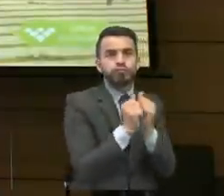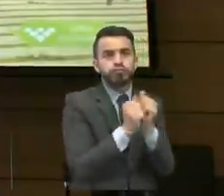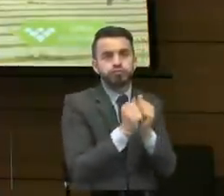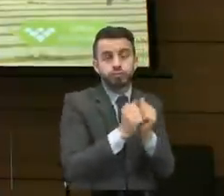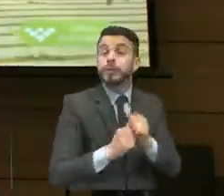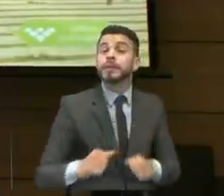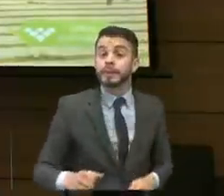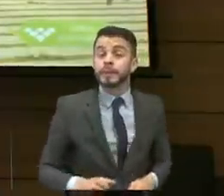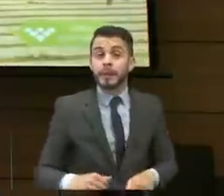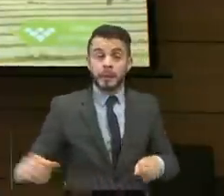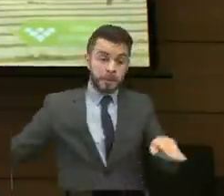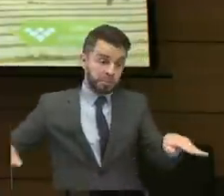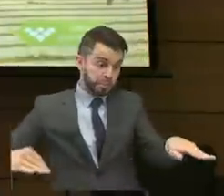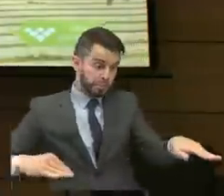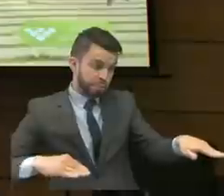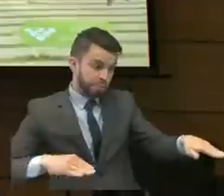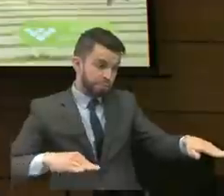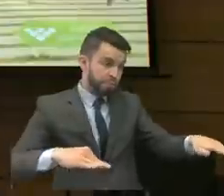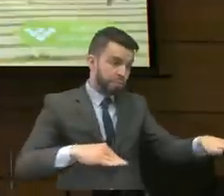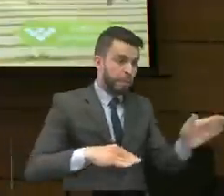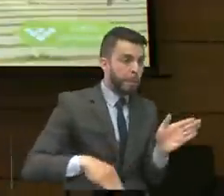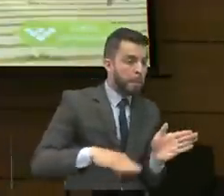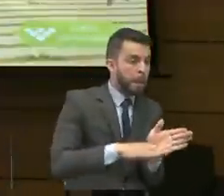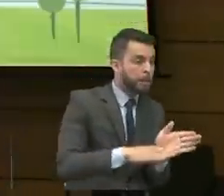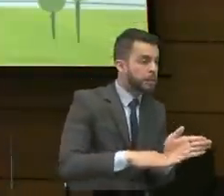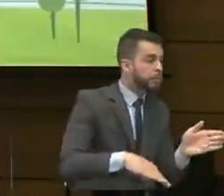segregado entre sus paraderos.